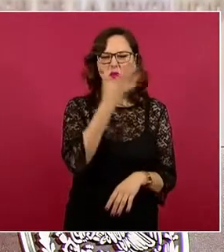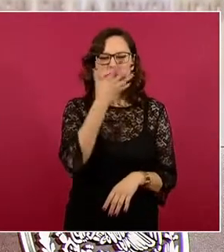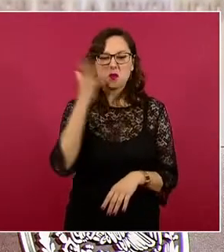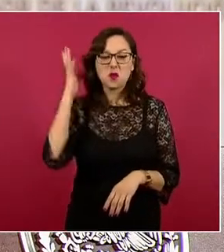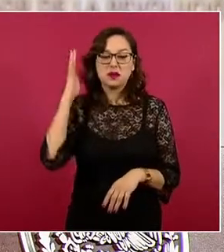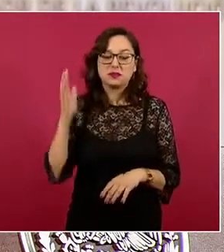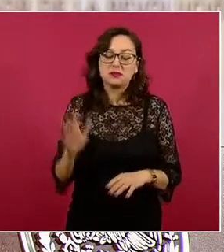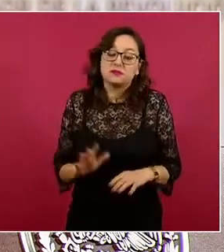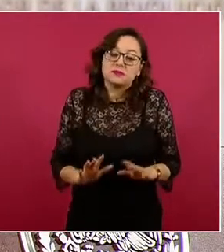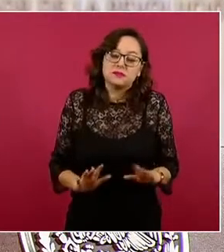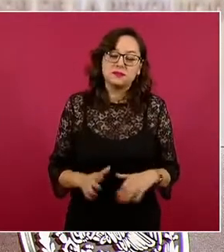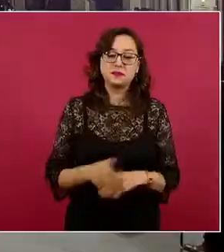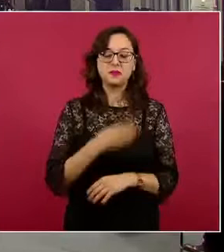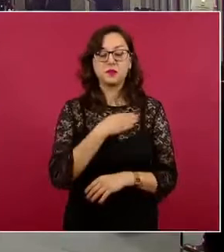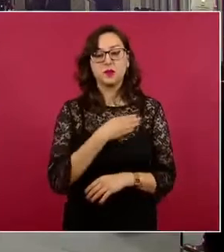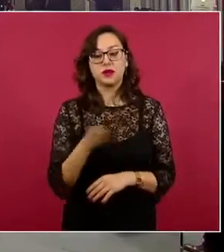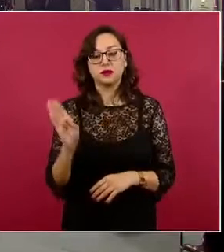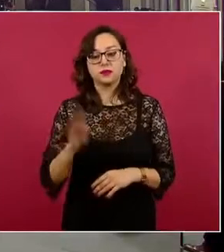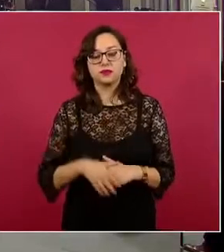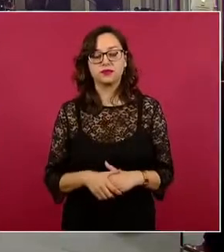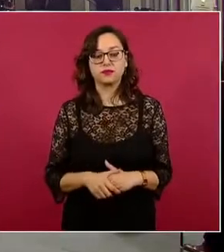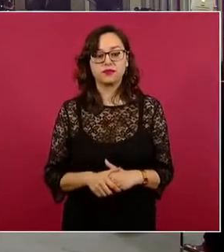Pero bueno,